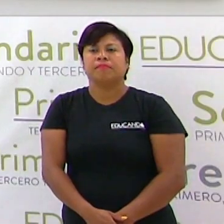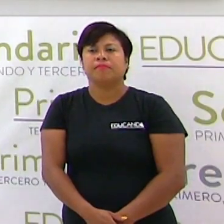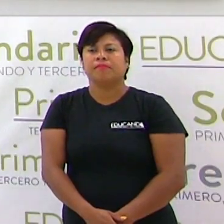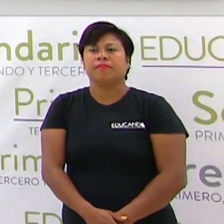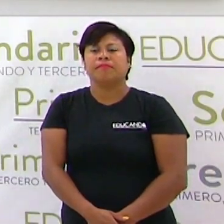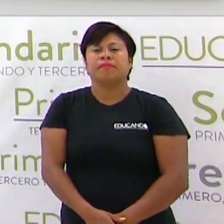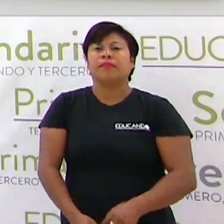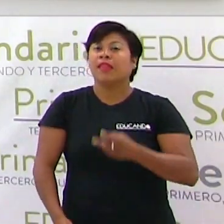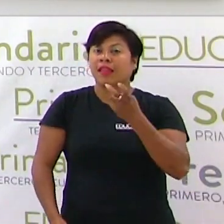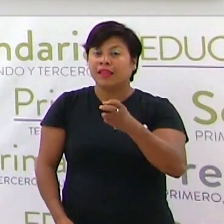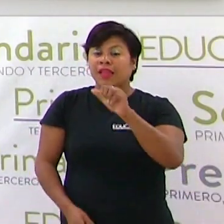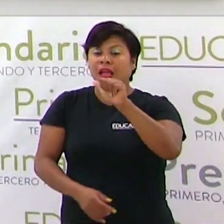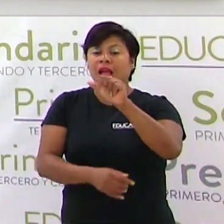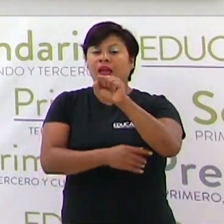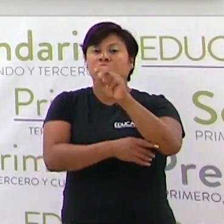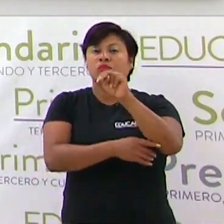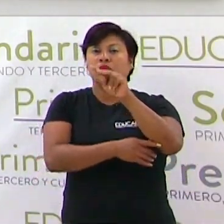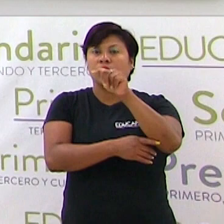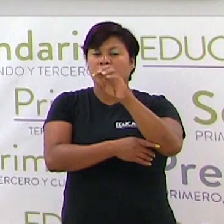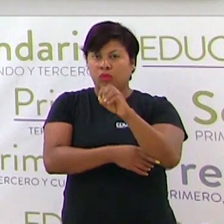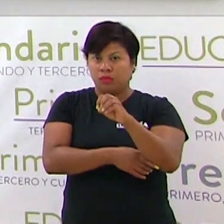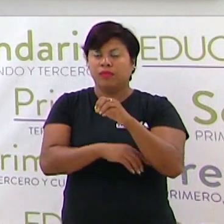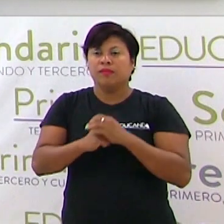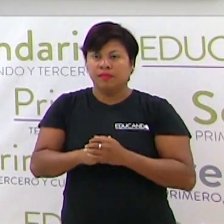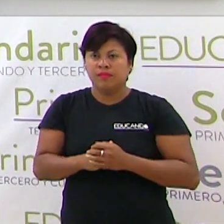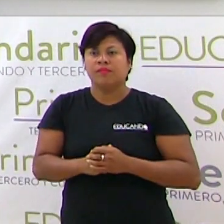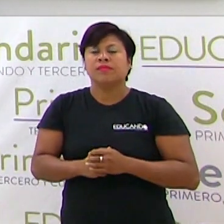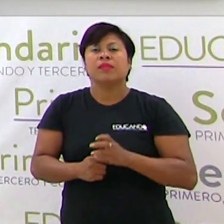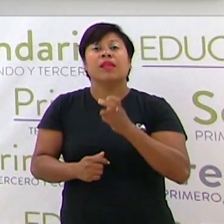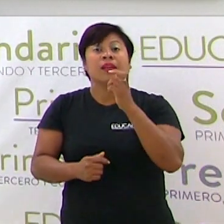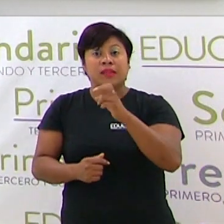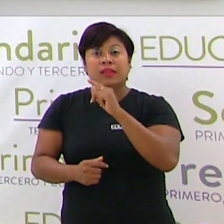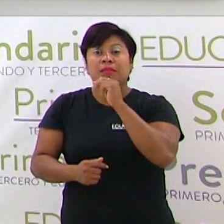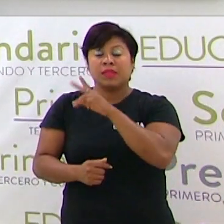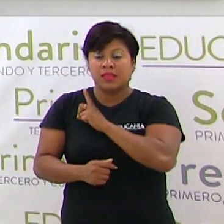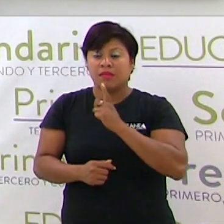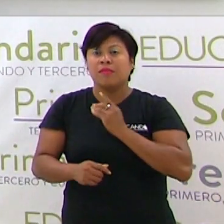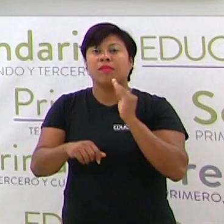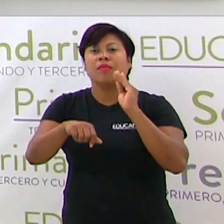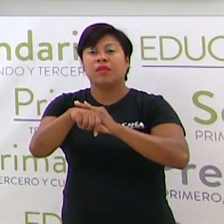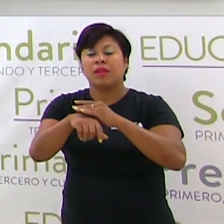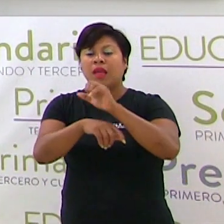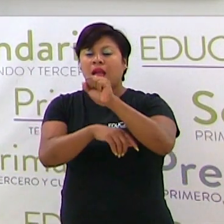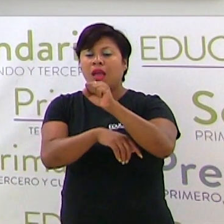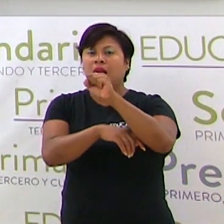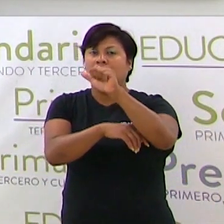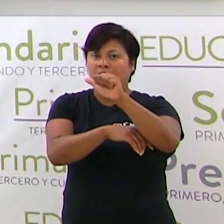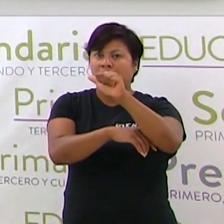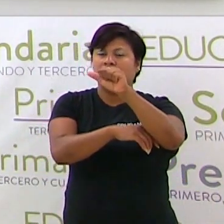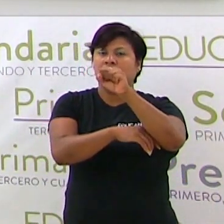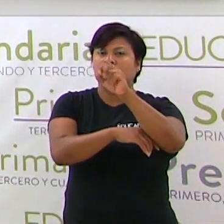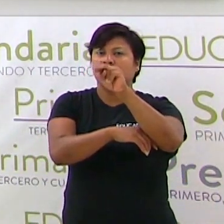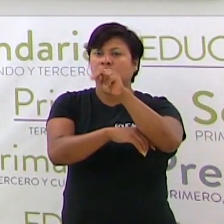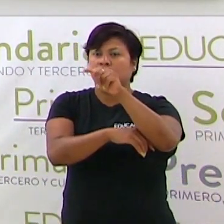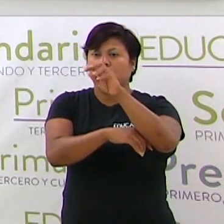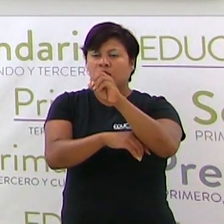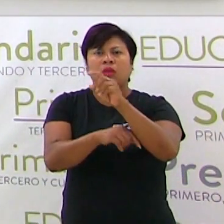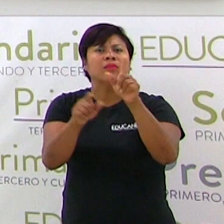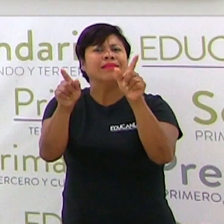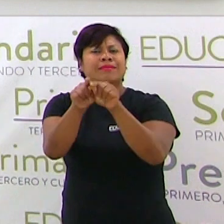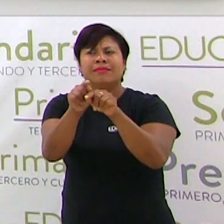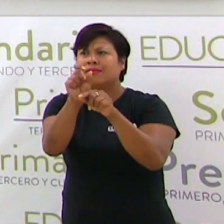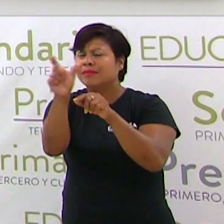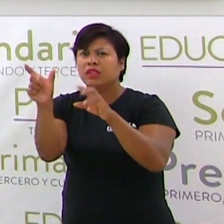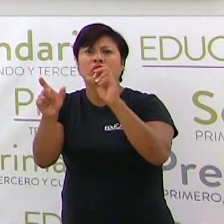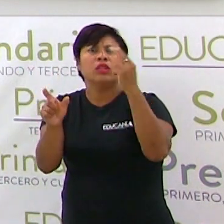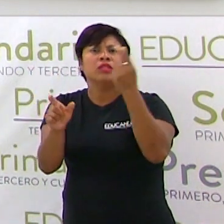¿Sí? Este es el asunto. Y eso también tendríamos que ponerle aquí asunto. Y el asunto es muy breve, no tenemos